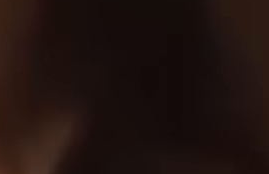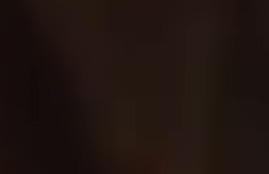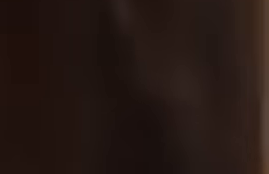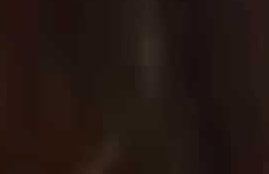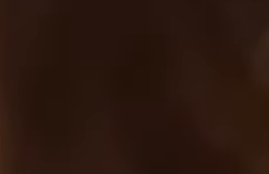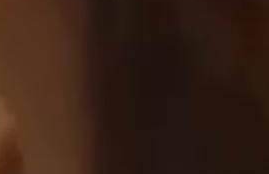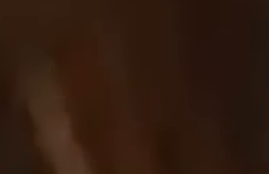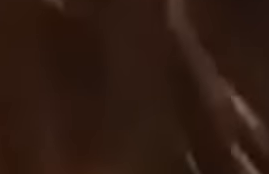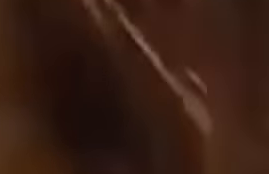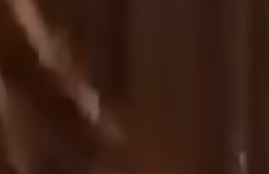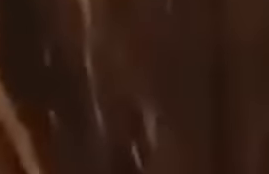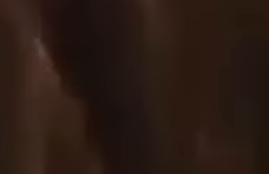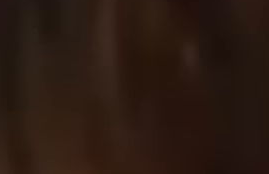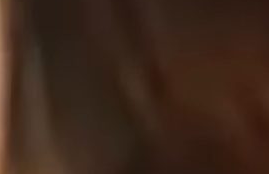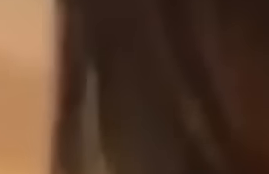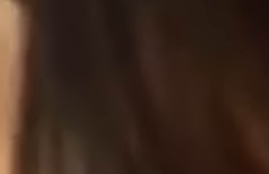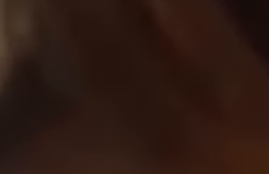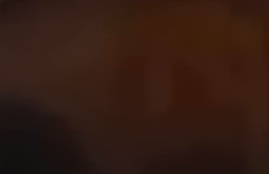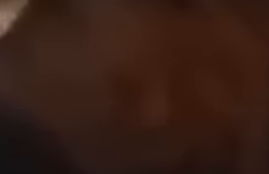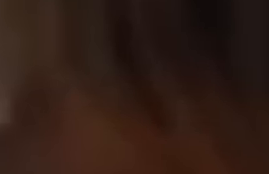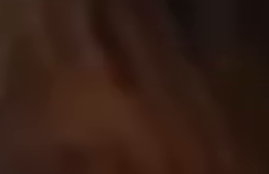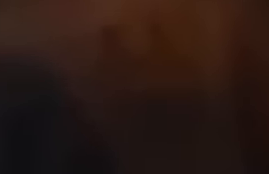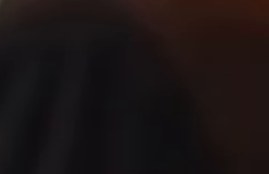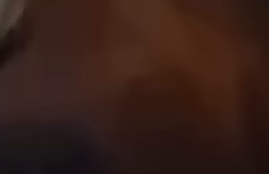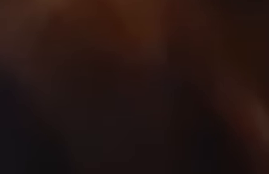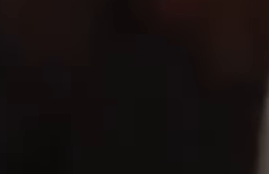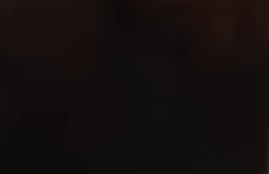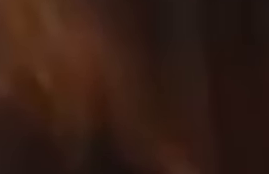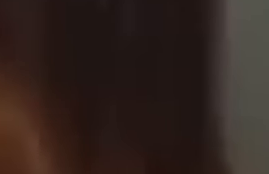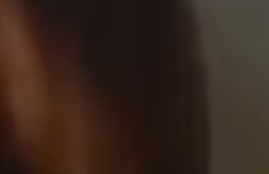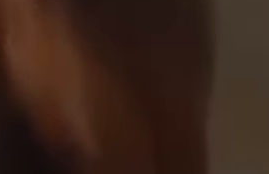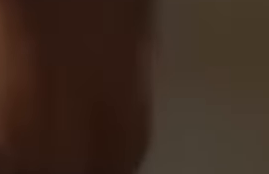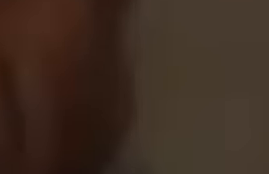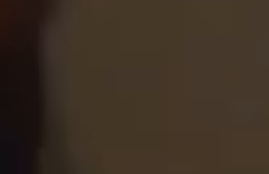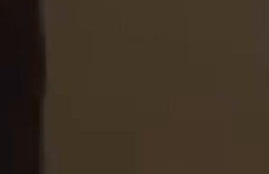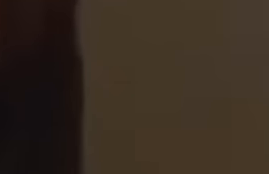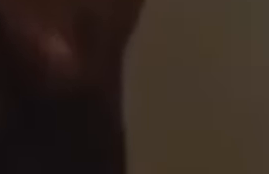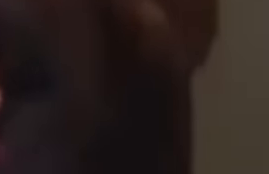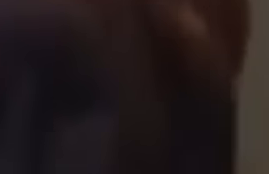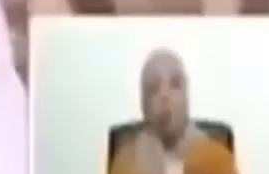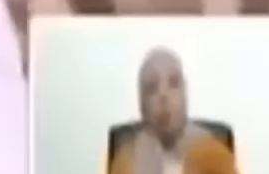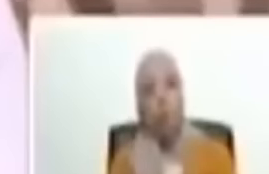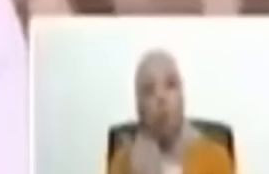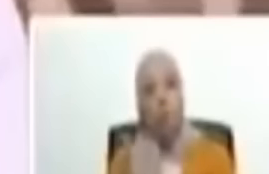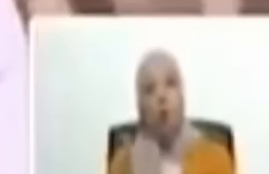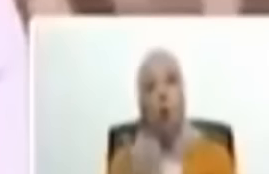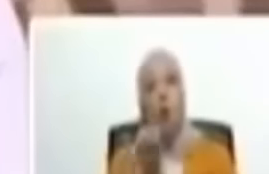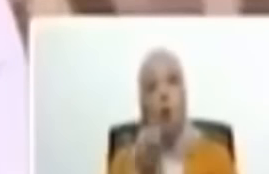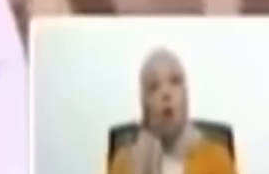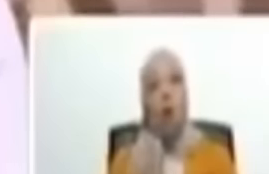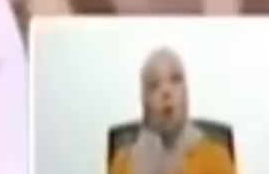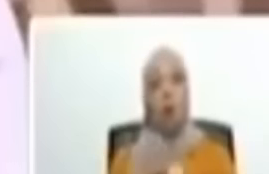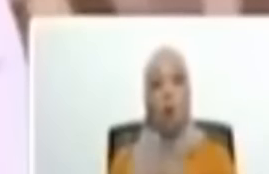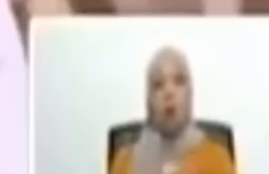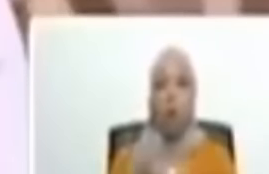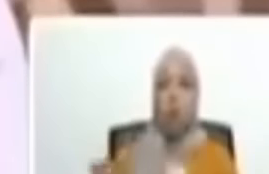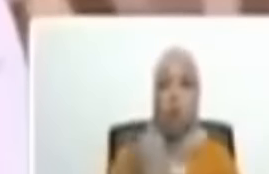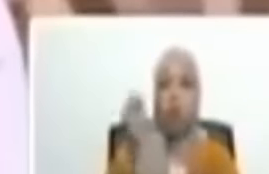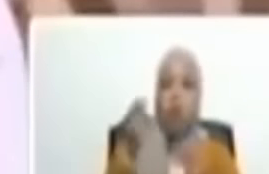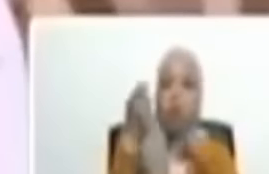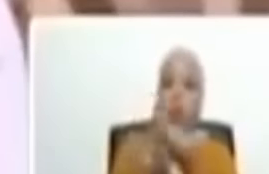más titulares del momento de última hora, María Corina Machado llamó a la serenidad y firmeza tras el anuncio de la fecha para las elecciones